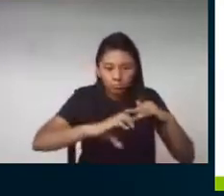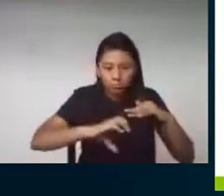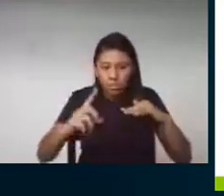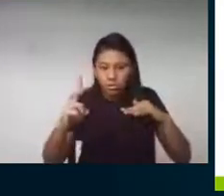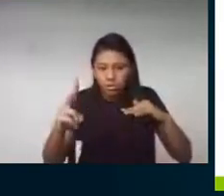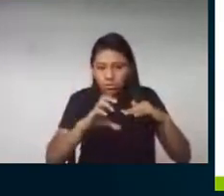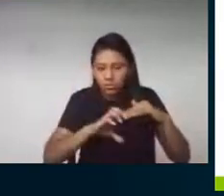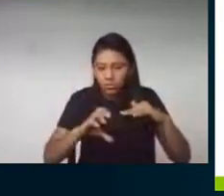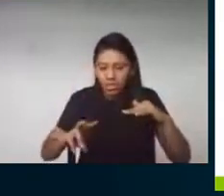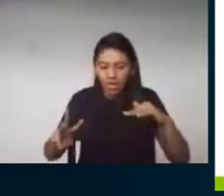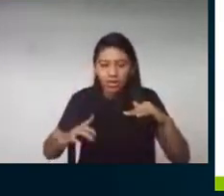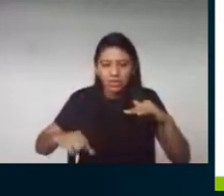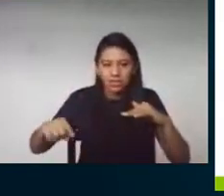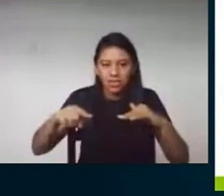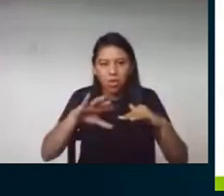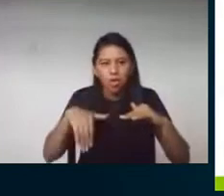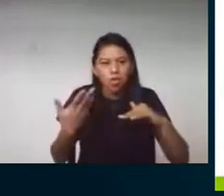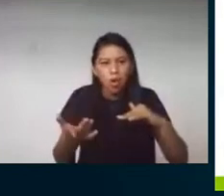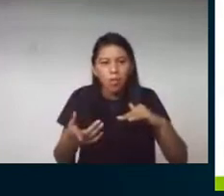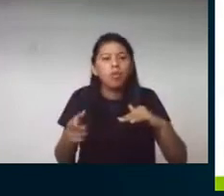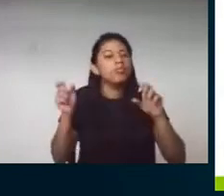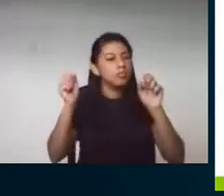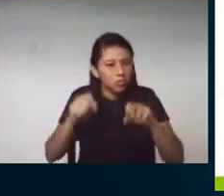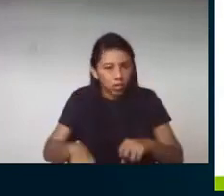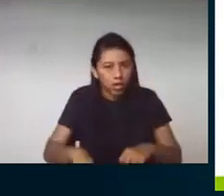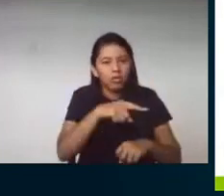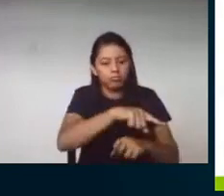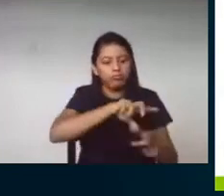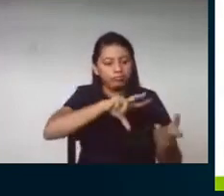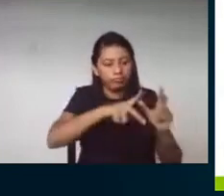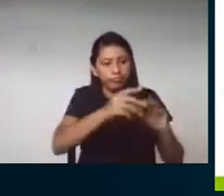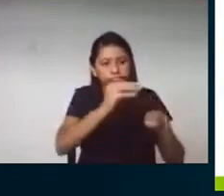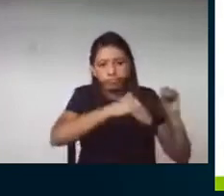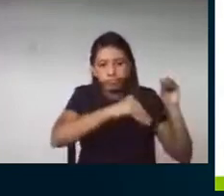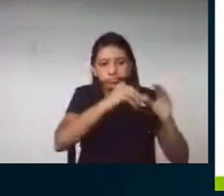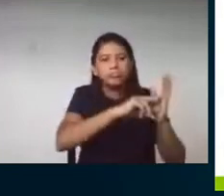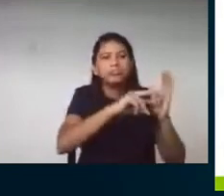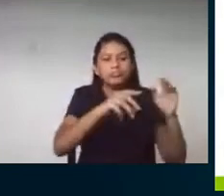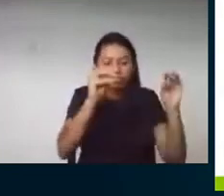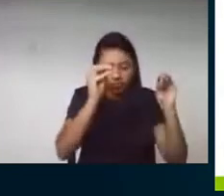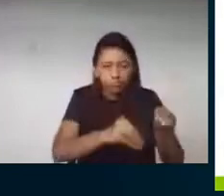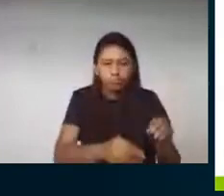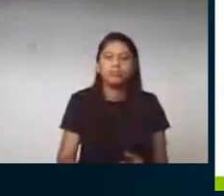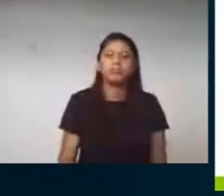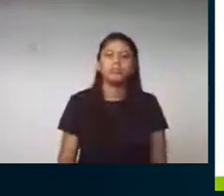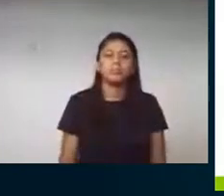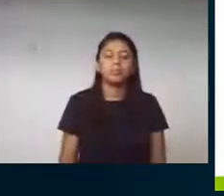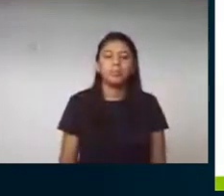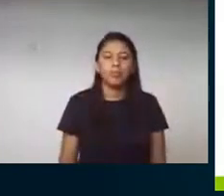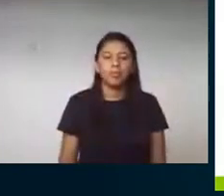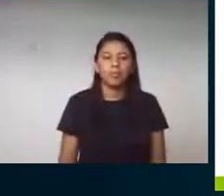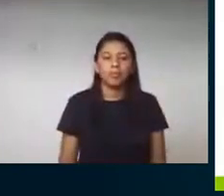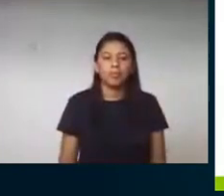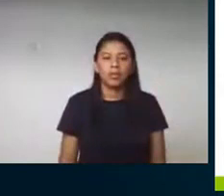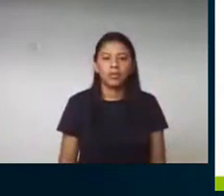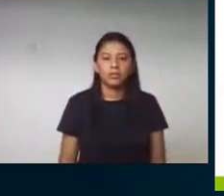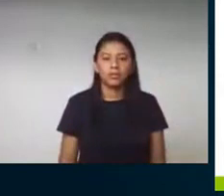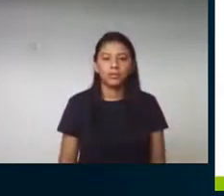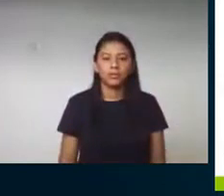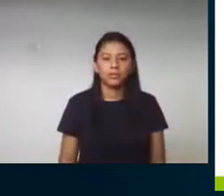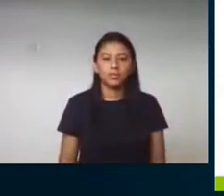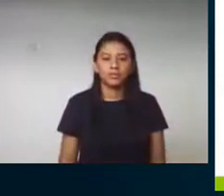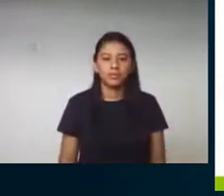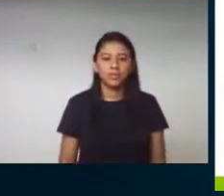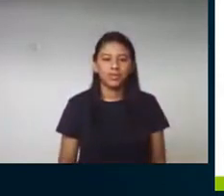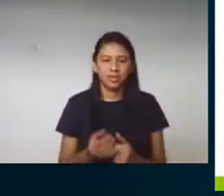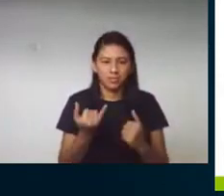Ya entrando como en un detalle más técnico, más por parte de las personas que ejecutan estos